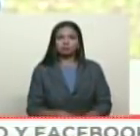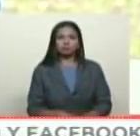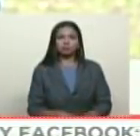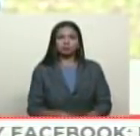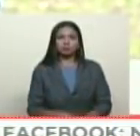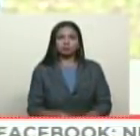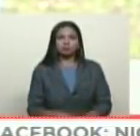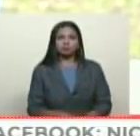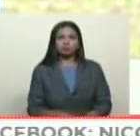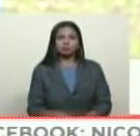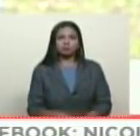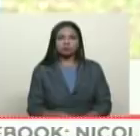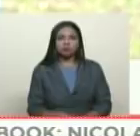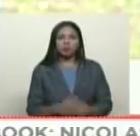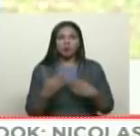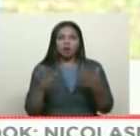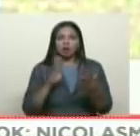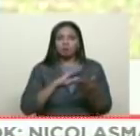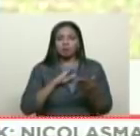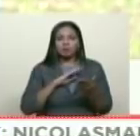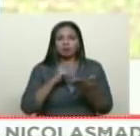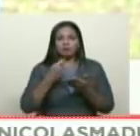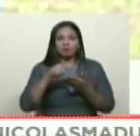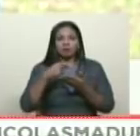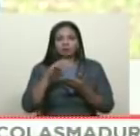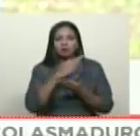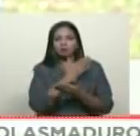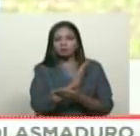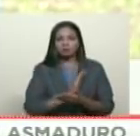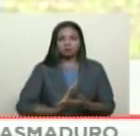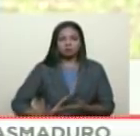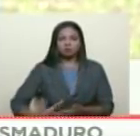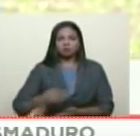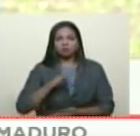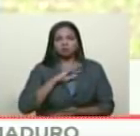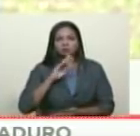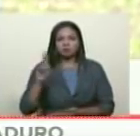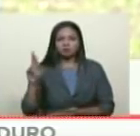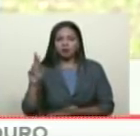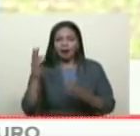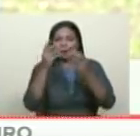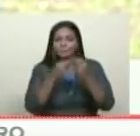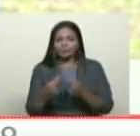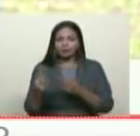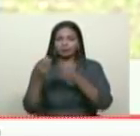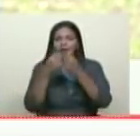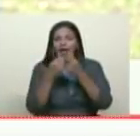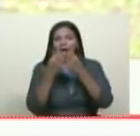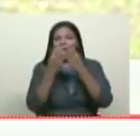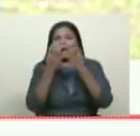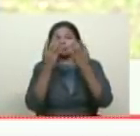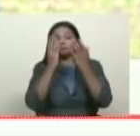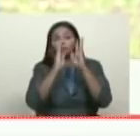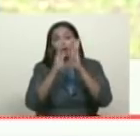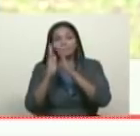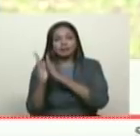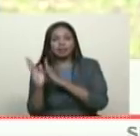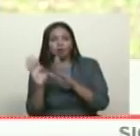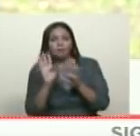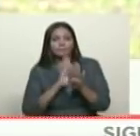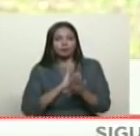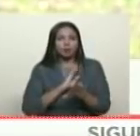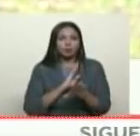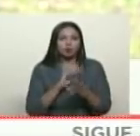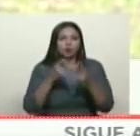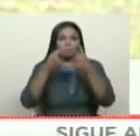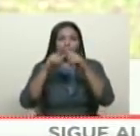rubricar con mi firma como presidente de la República, administrador de la Hacienda Pública Nacional,